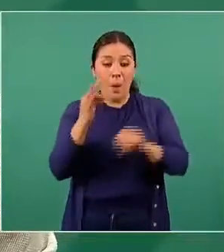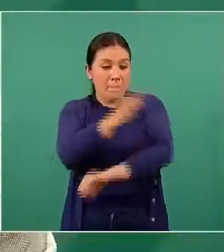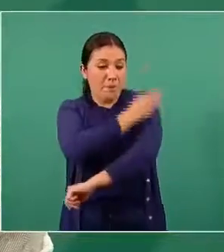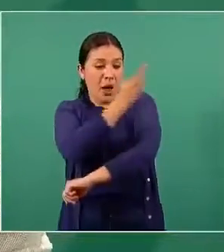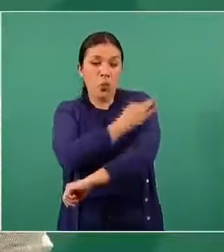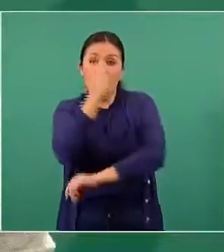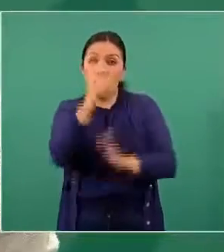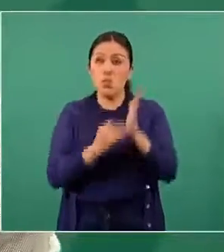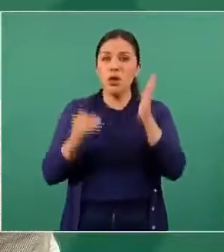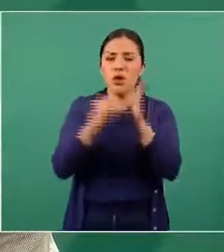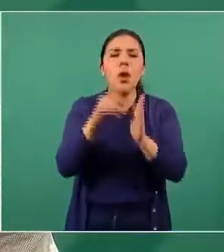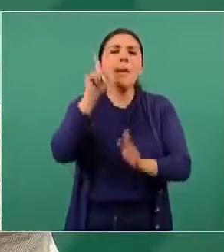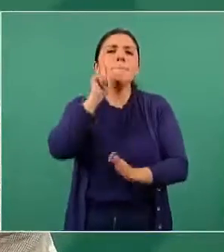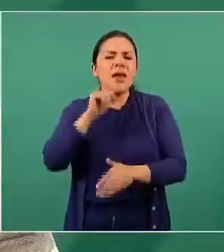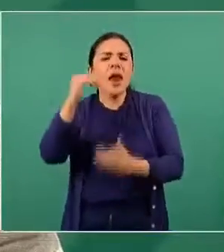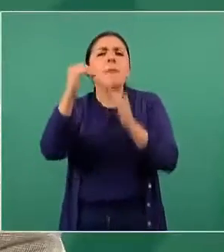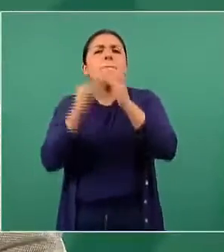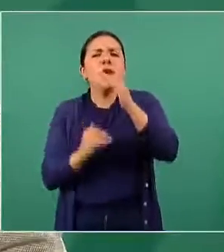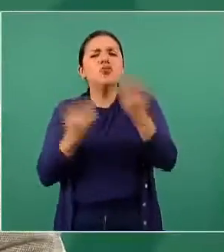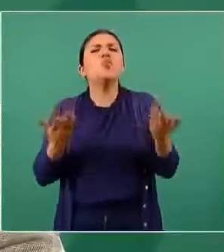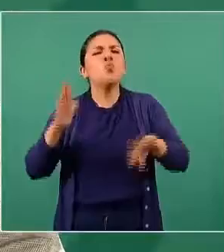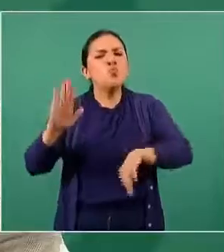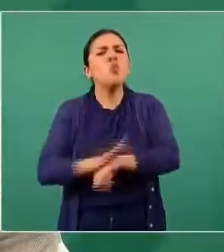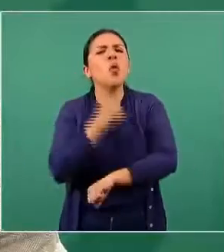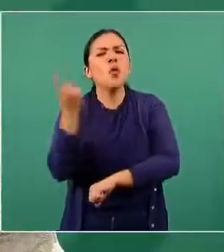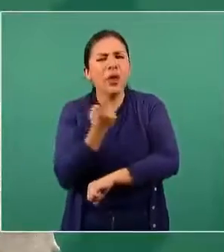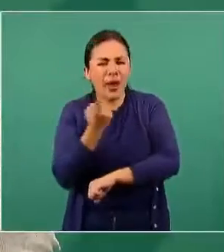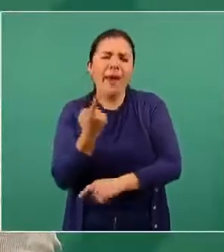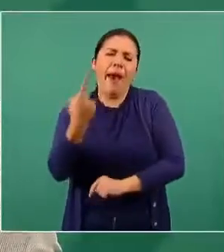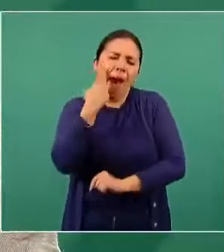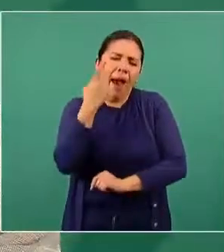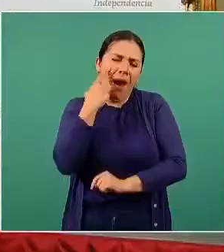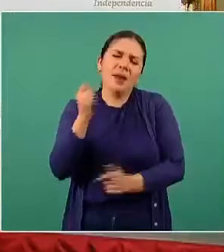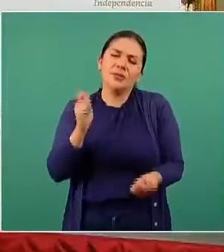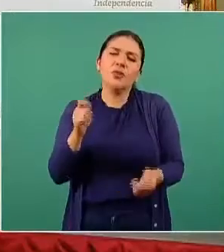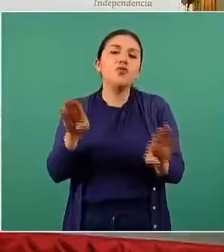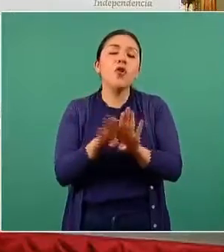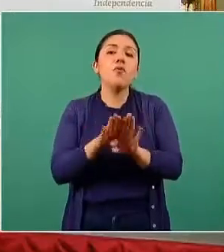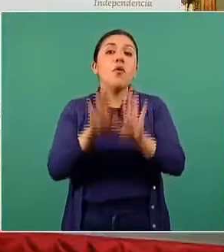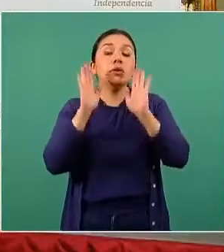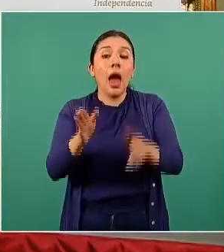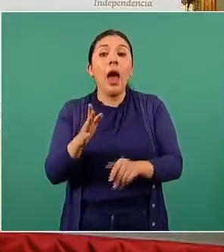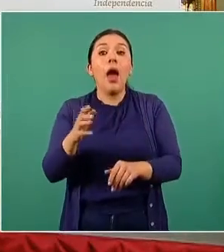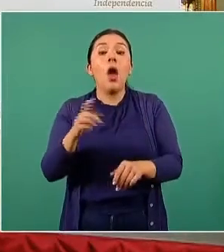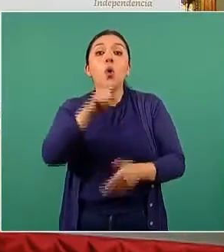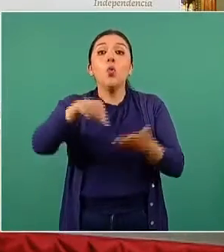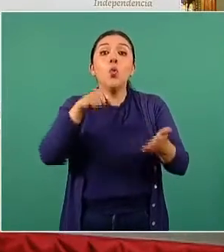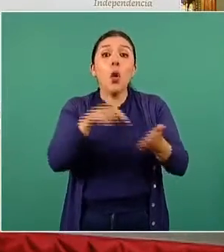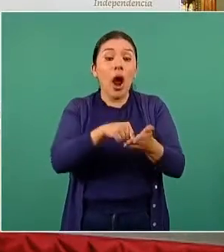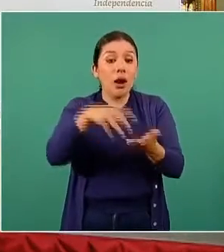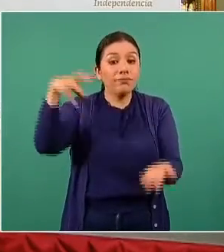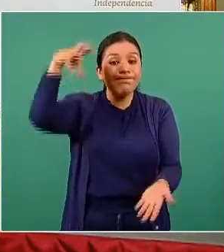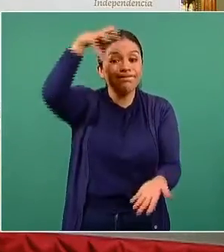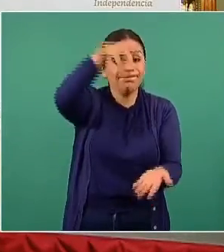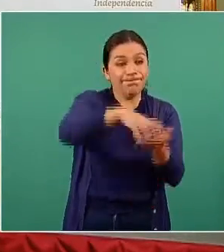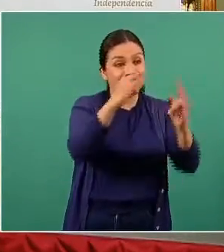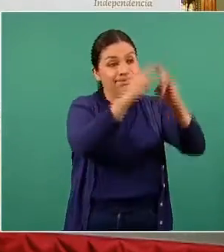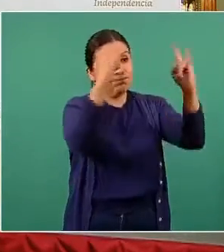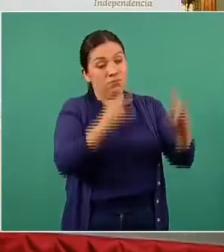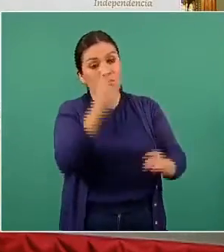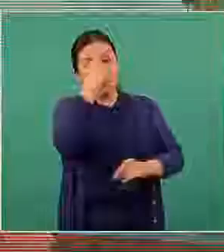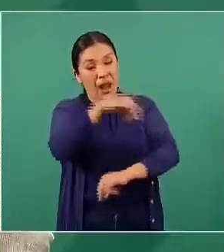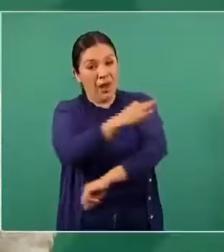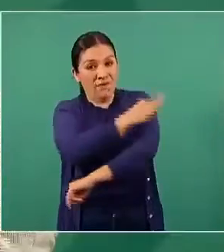poco menos. ¿Cuál es la razón? Como lo hemos explicado en otras ocasiones, se cubre un territorio durante el bloque de